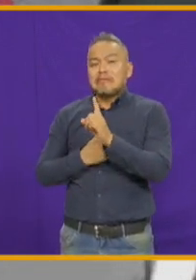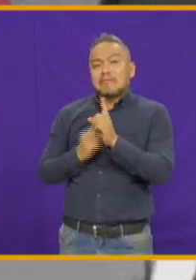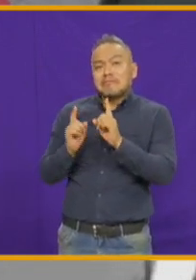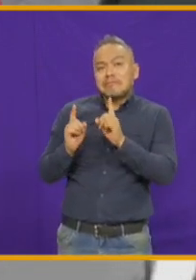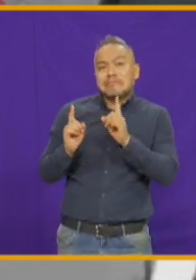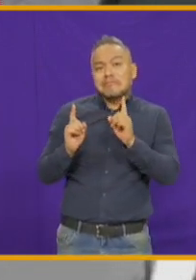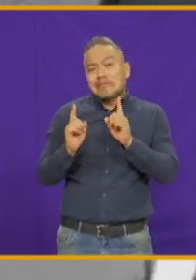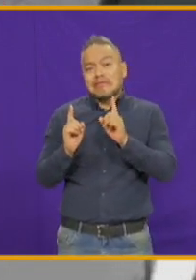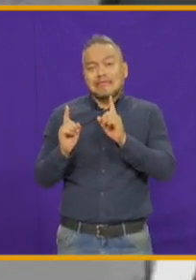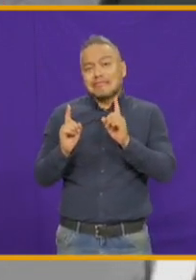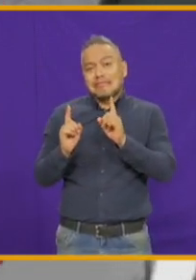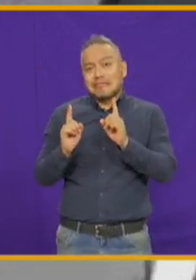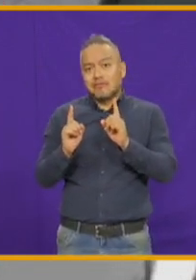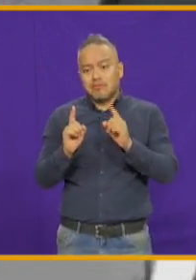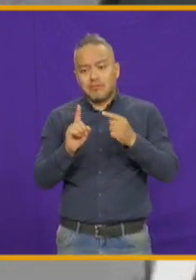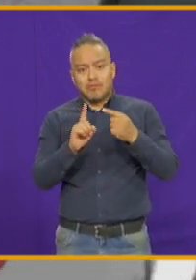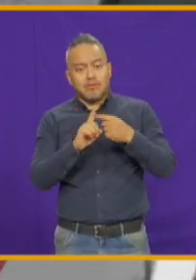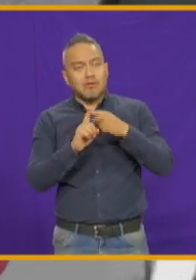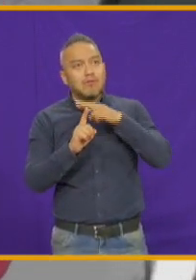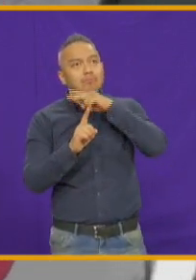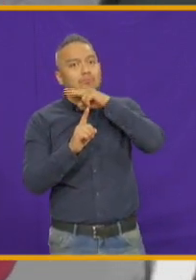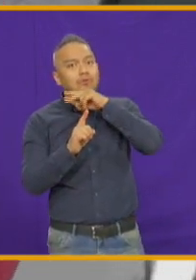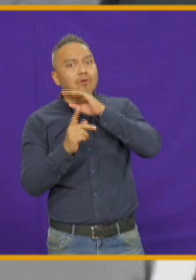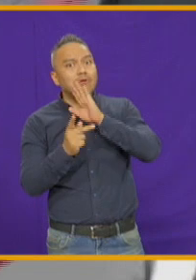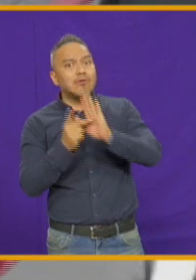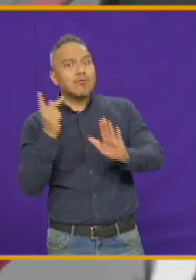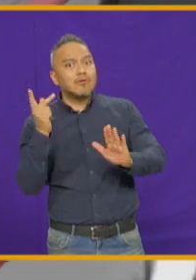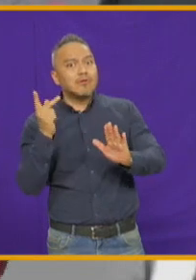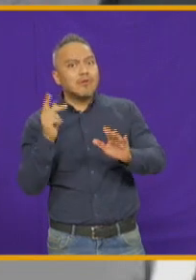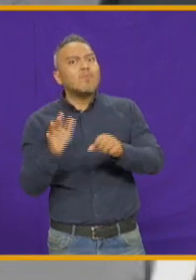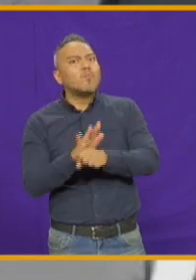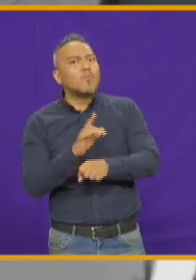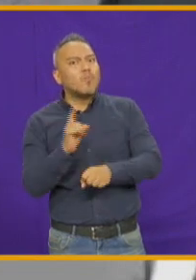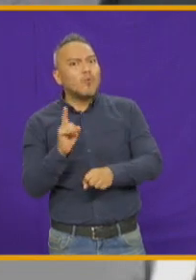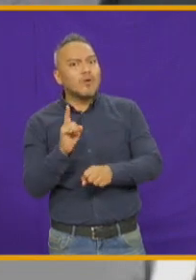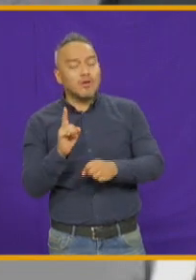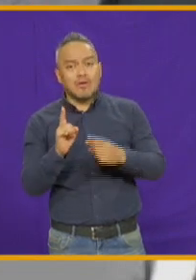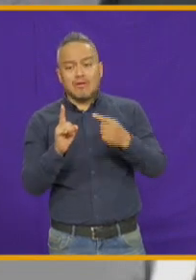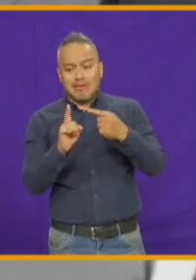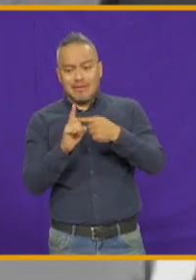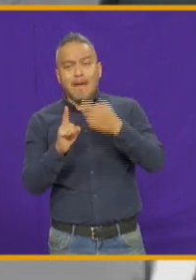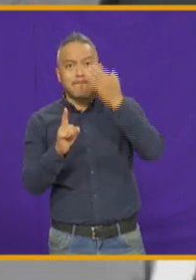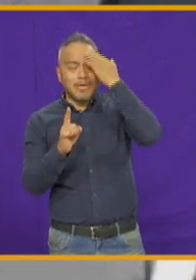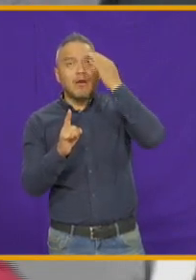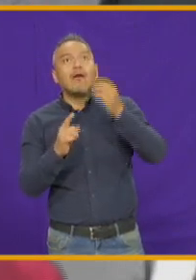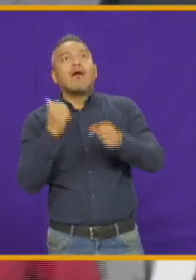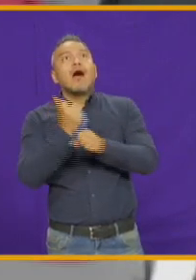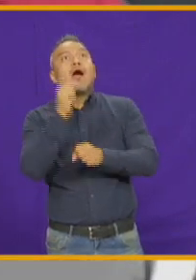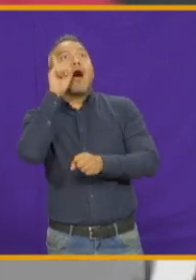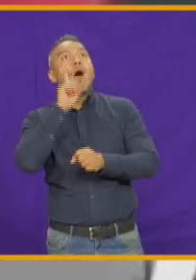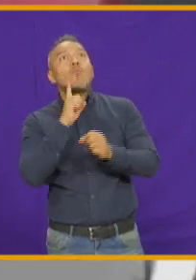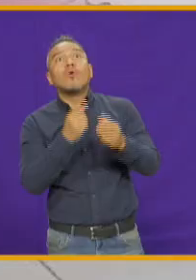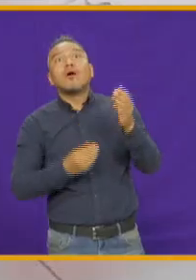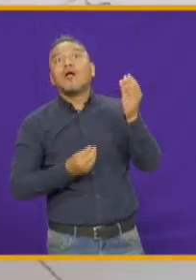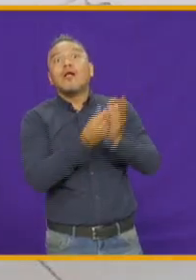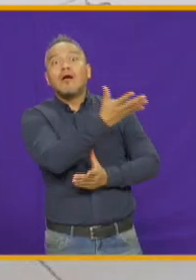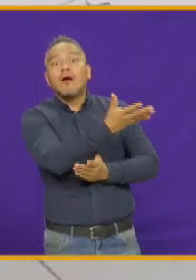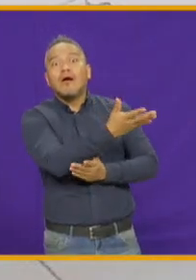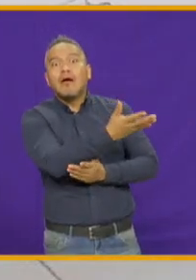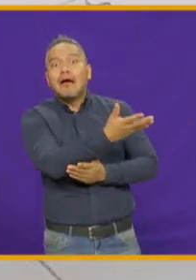preocupación llegó hasta ella la preocupación de que su abuela se iría la abuela Entonces